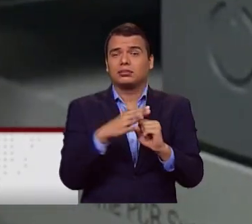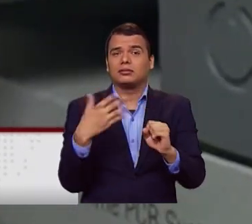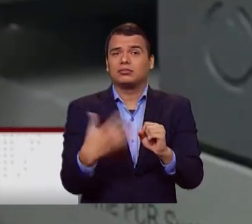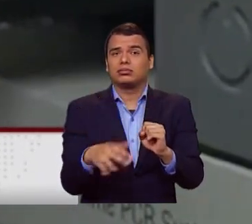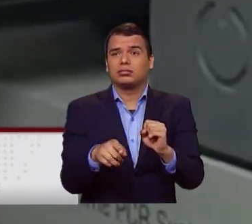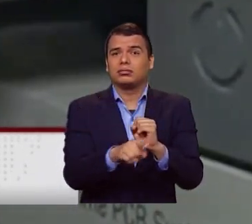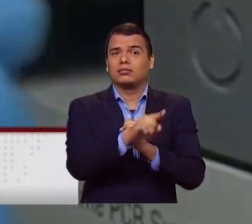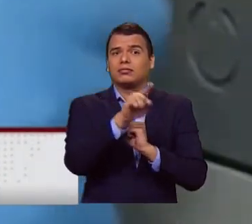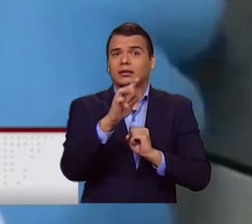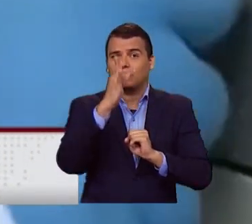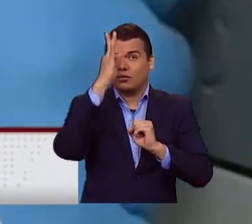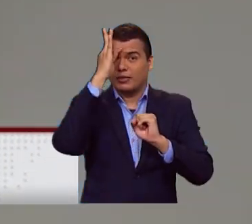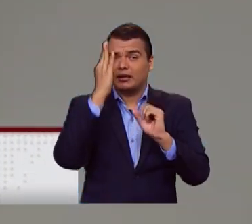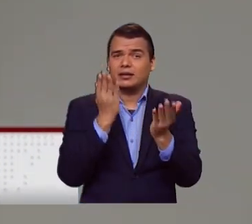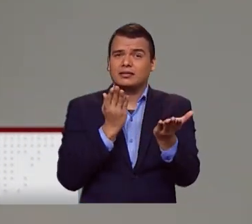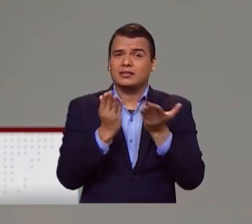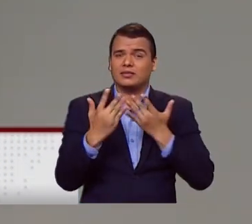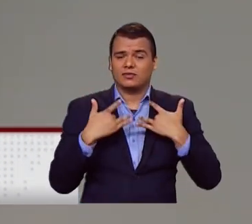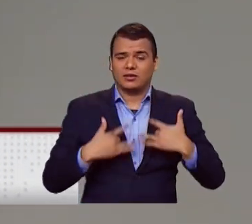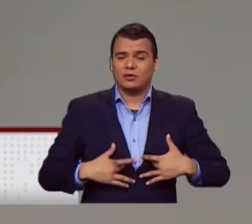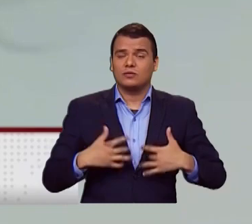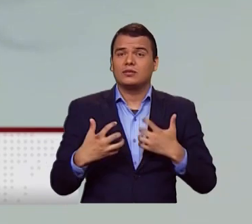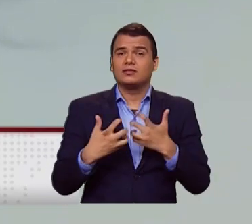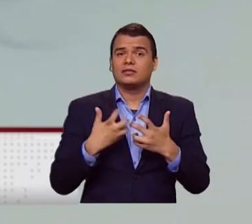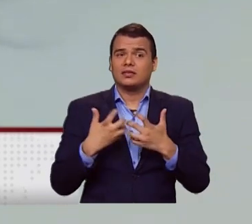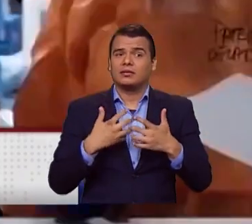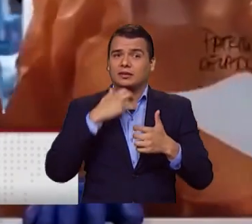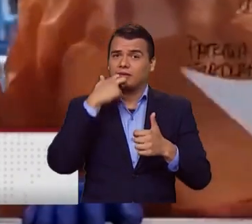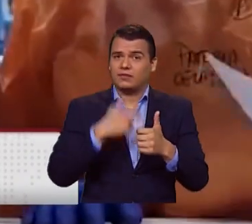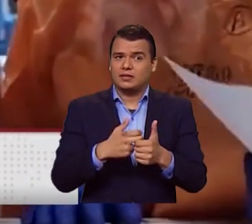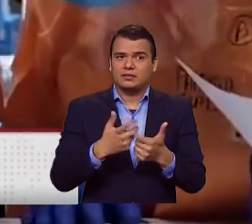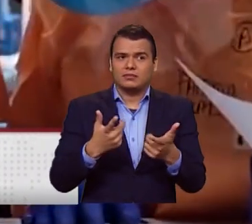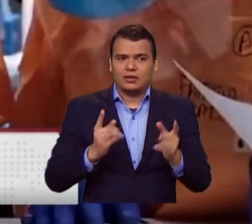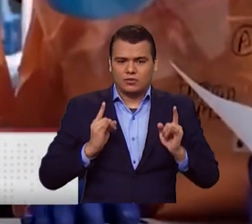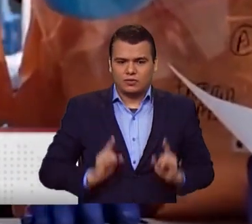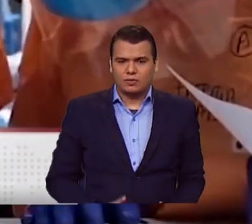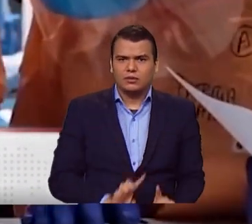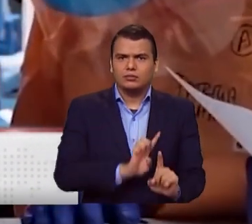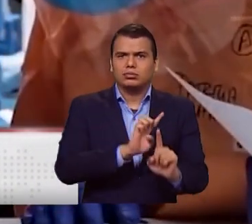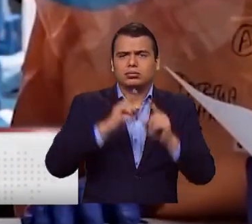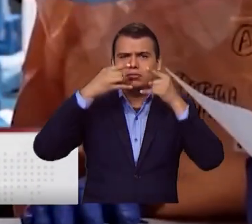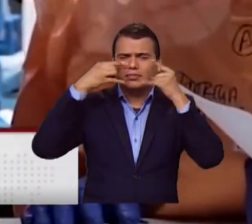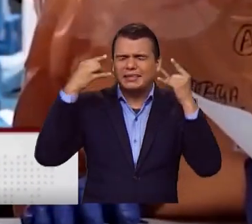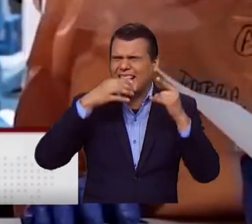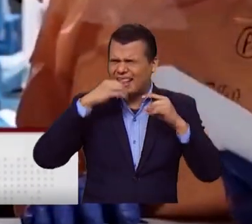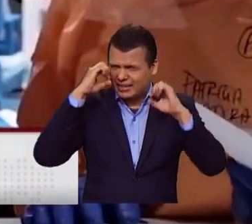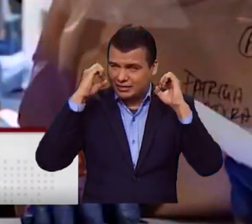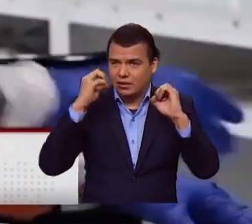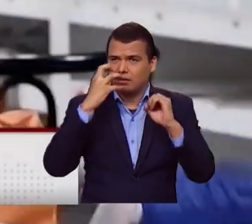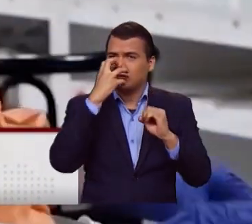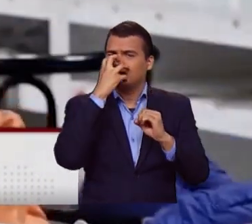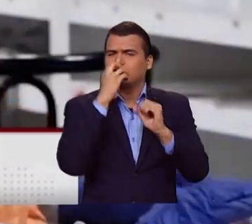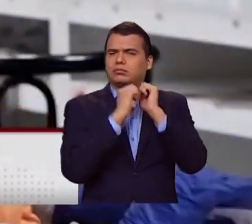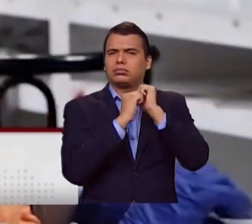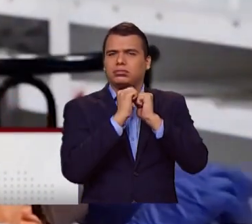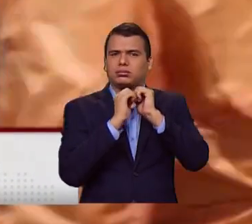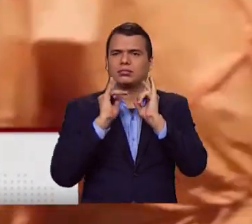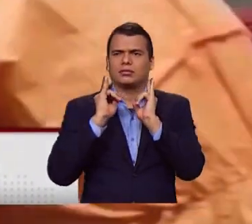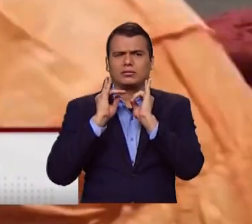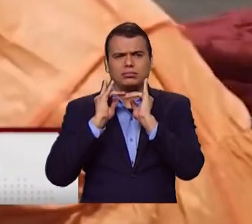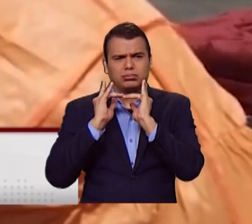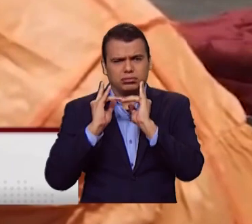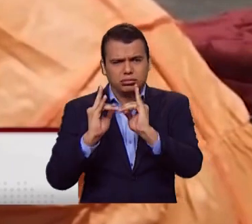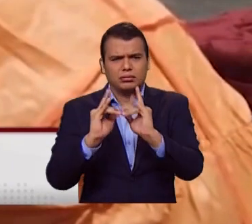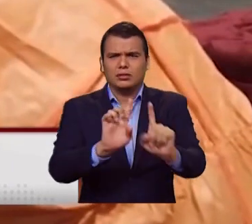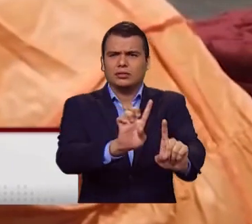para todo el sistema de salud del mundo, porque no había suficiente material de bioseguridad, atención de urgencias, ventiladores, camillas especiales y todo